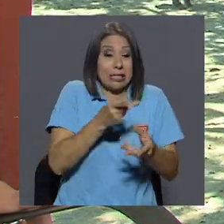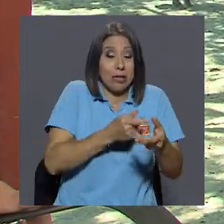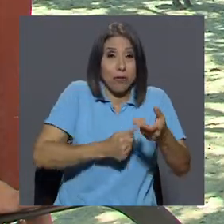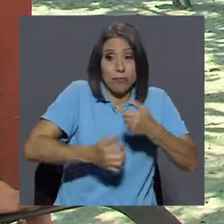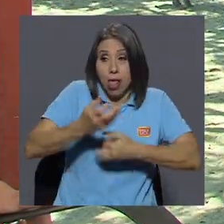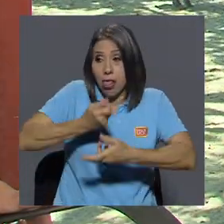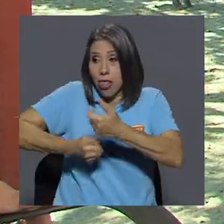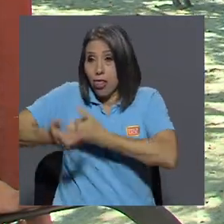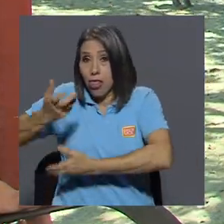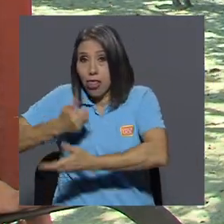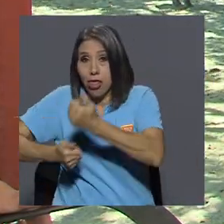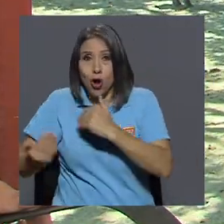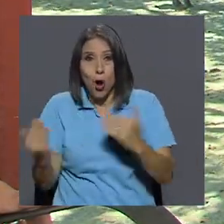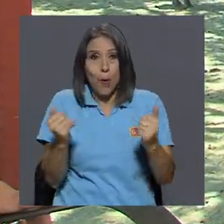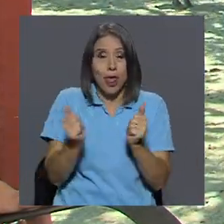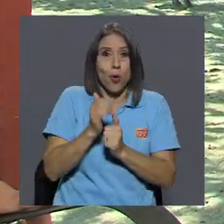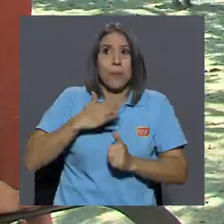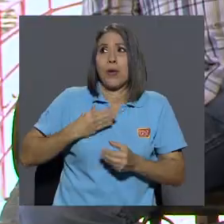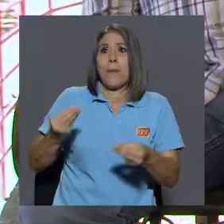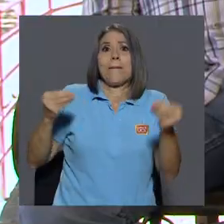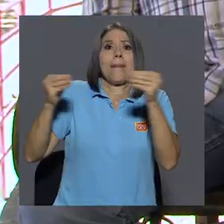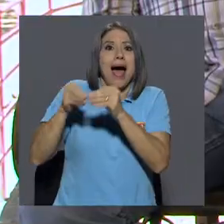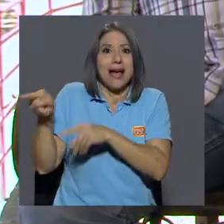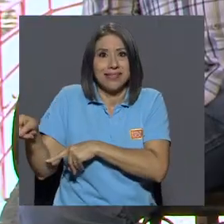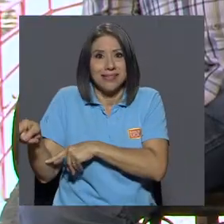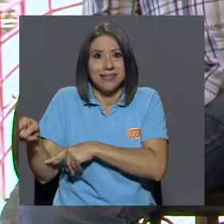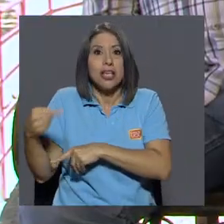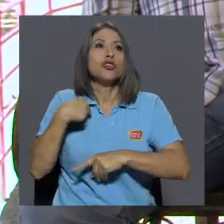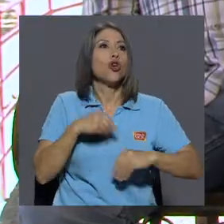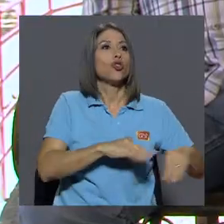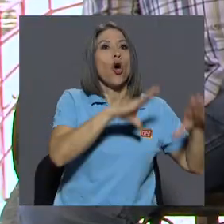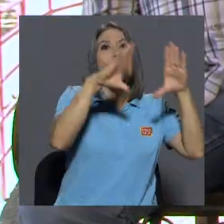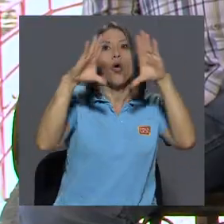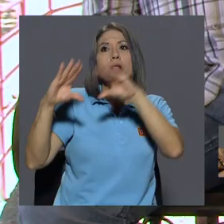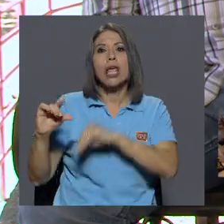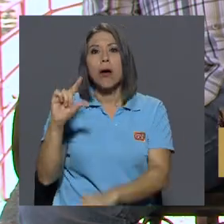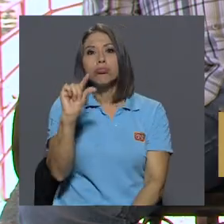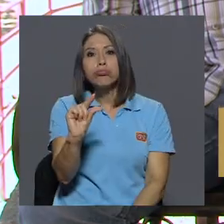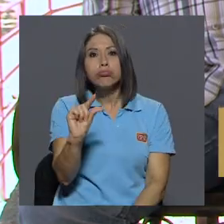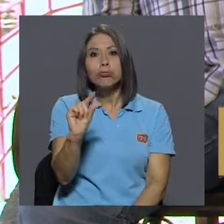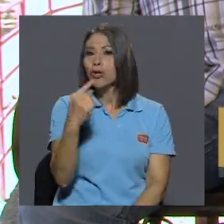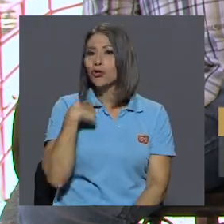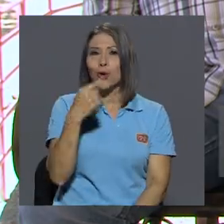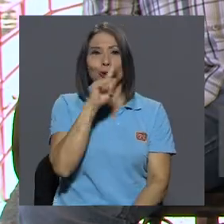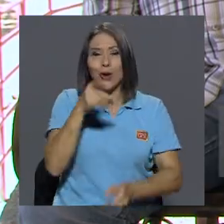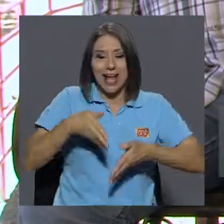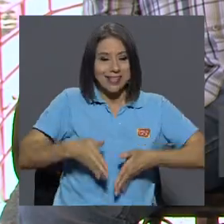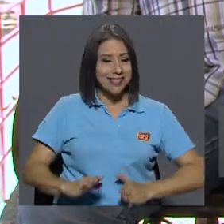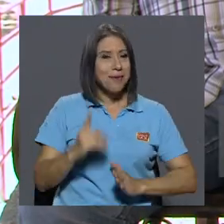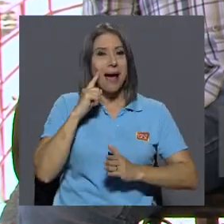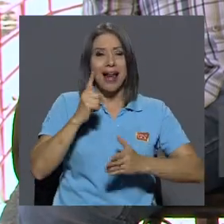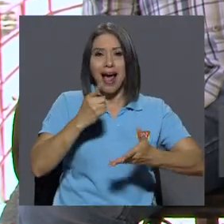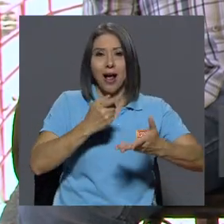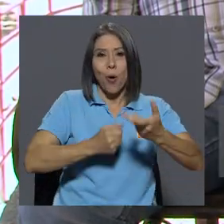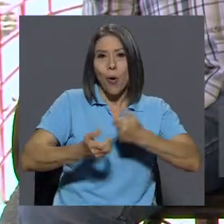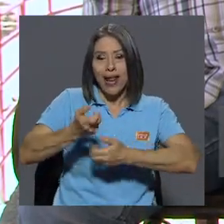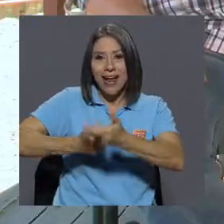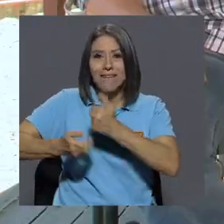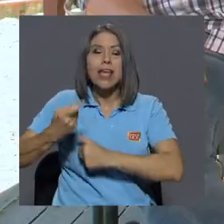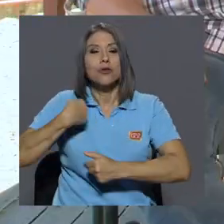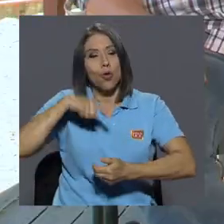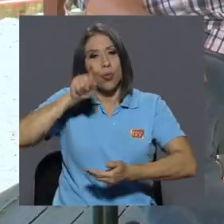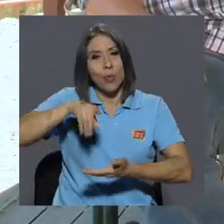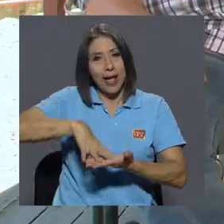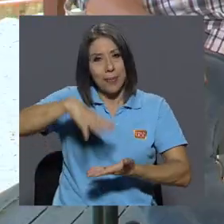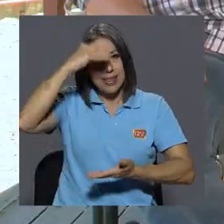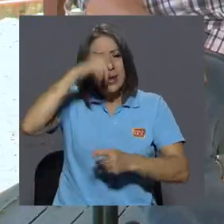Entonces, no nací para coger café. Y tuve que aprender. Pero lo que yo no soporto